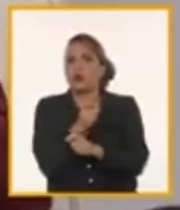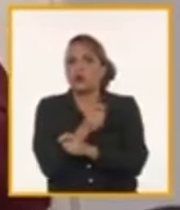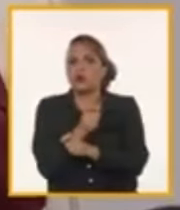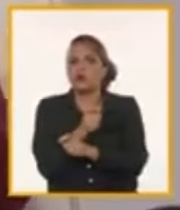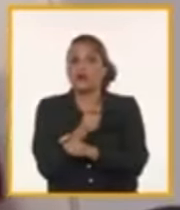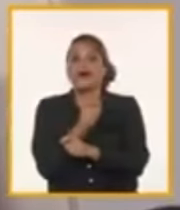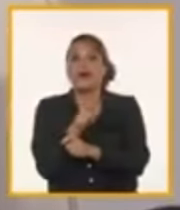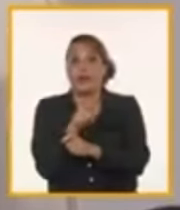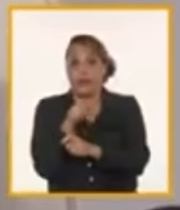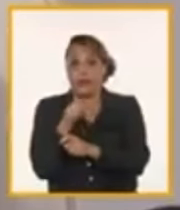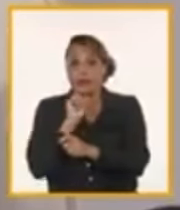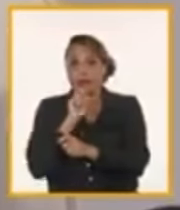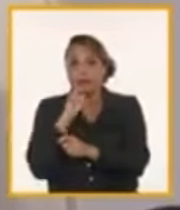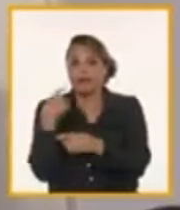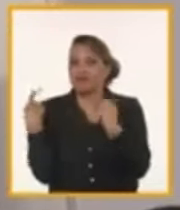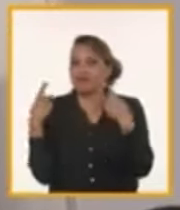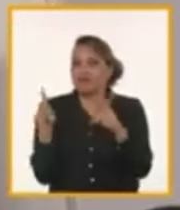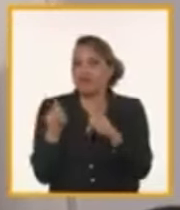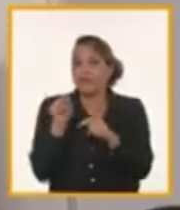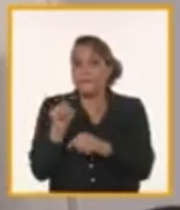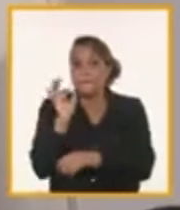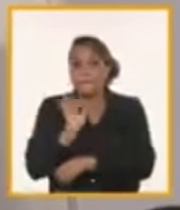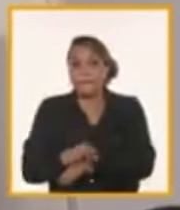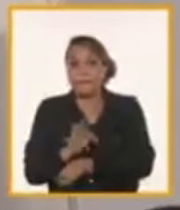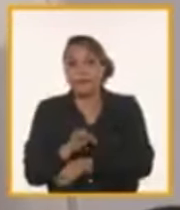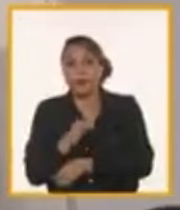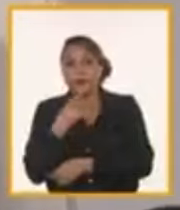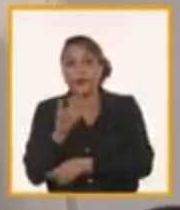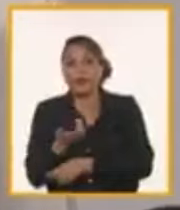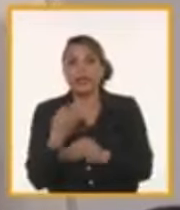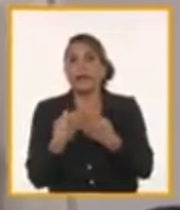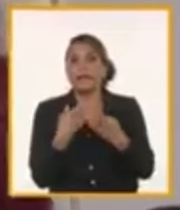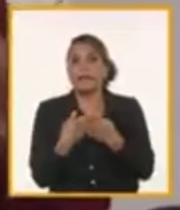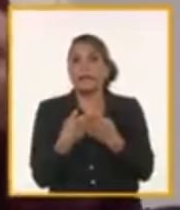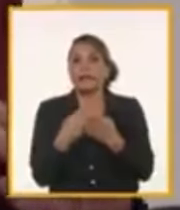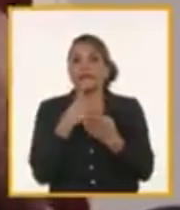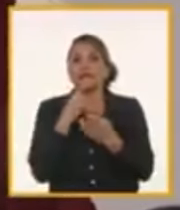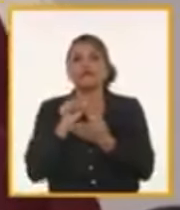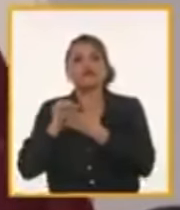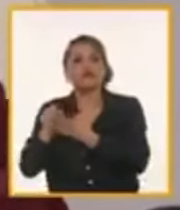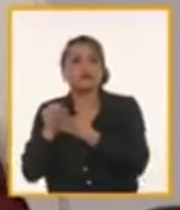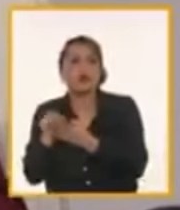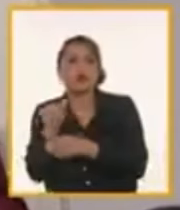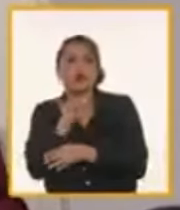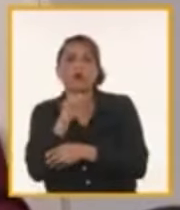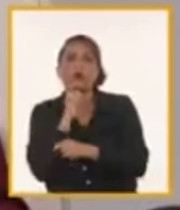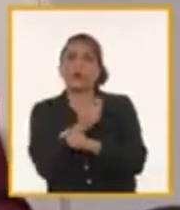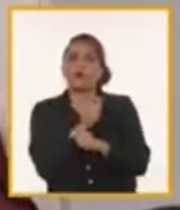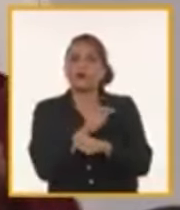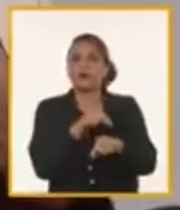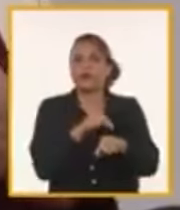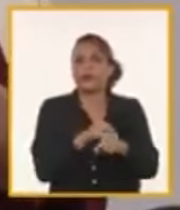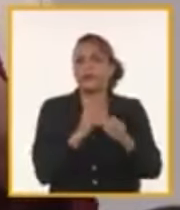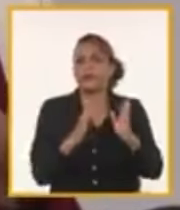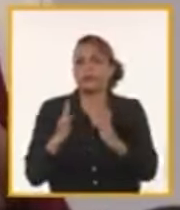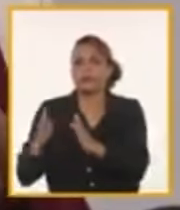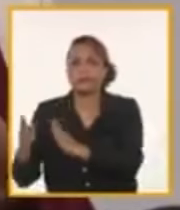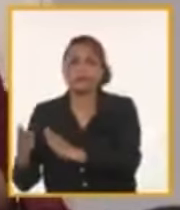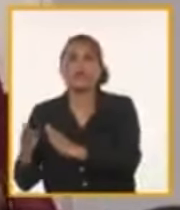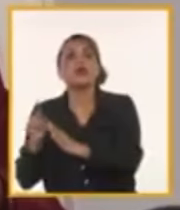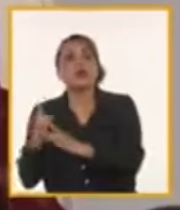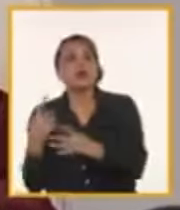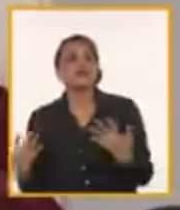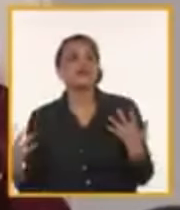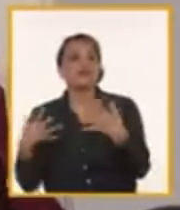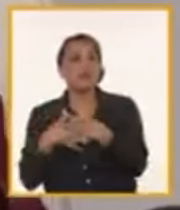ese ese profesional de la de la del sector empresarial y los servicios como profesora a tiempo parcial yo creo que eso es un vínculo